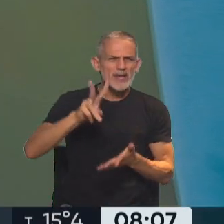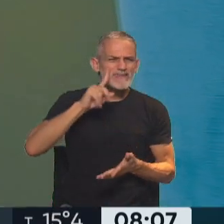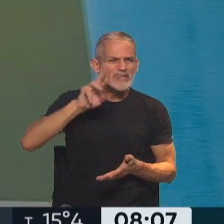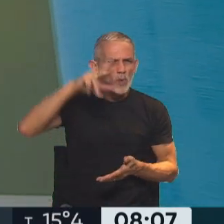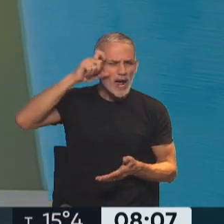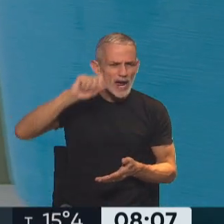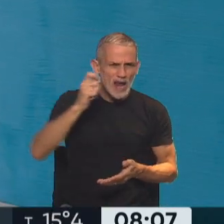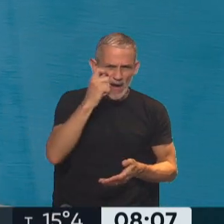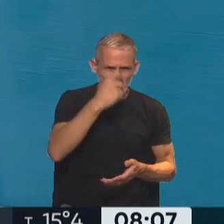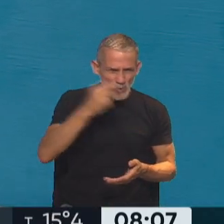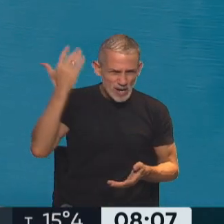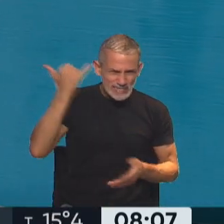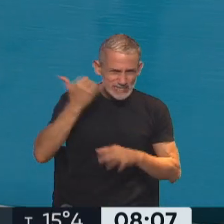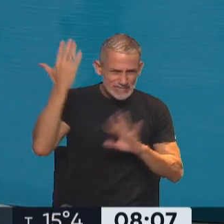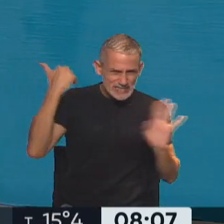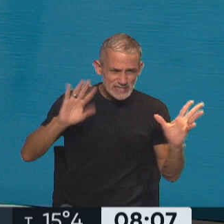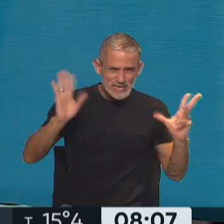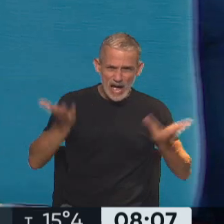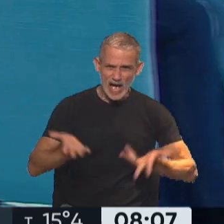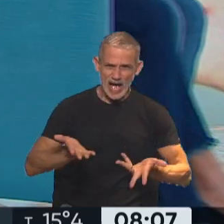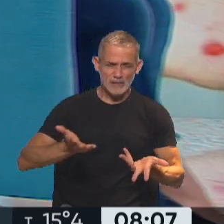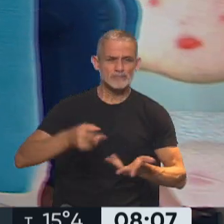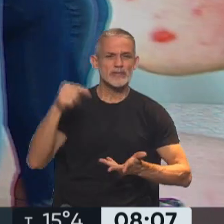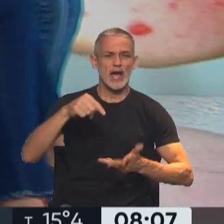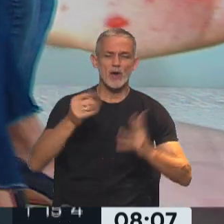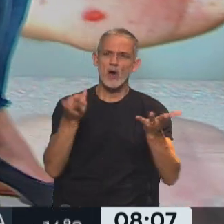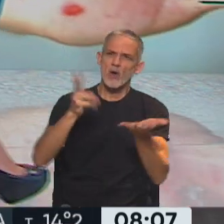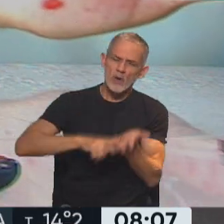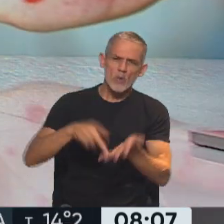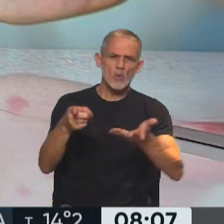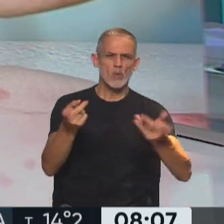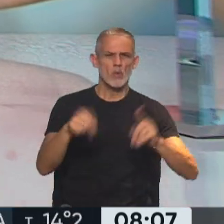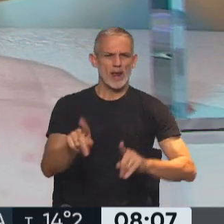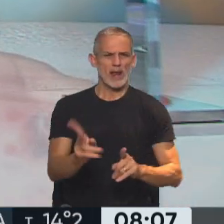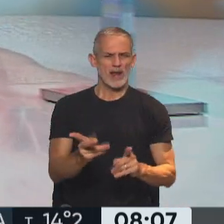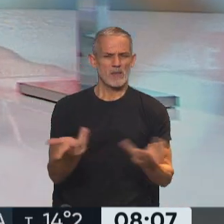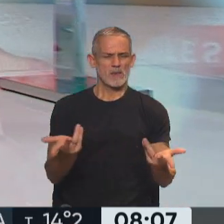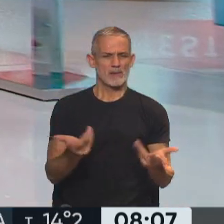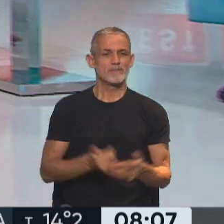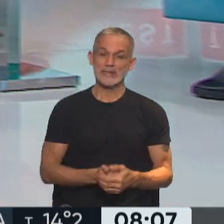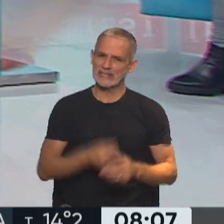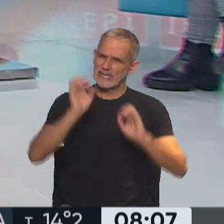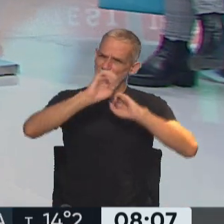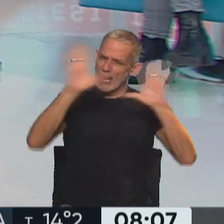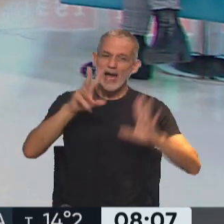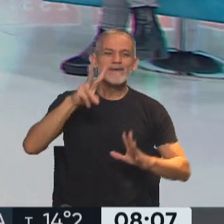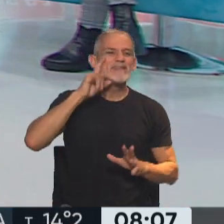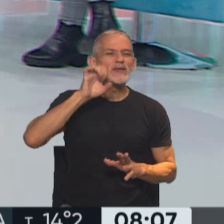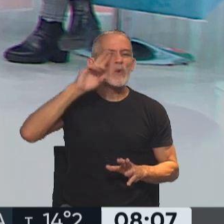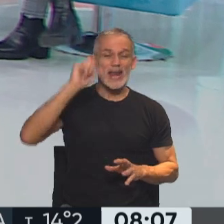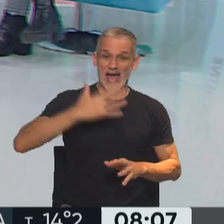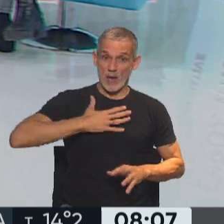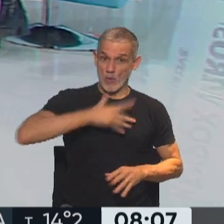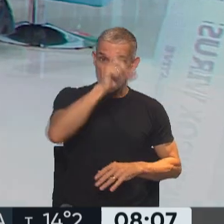por qué particularmente de esta viruela símica? Bien. En primer término, me parece que es pertinente aclarar que la viruela